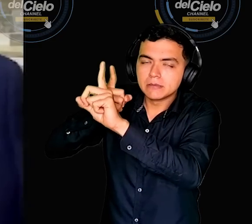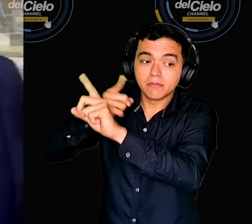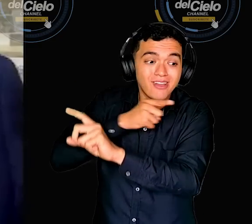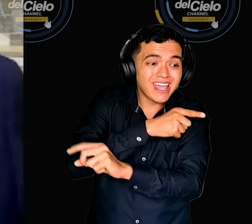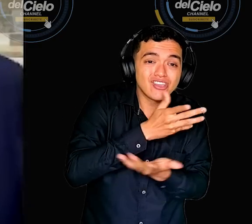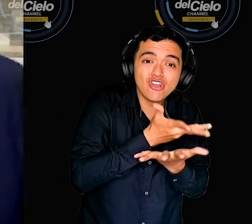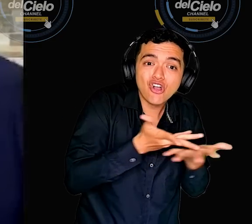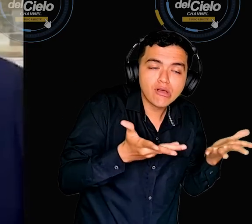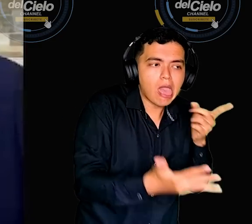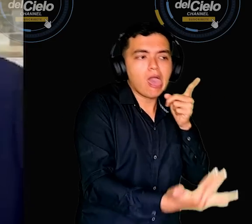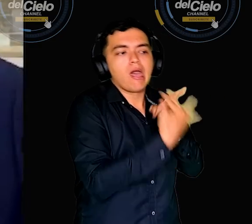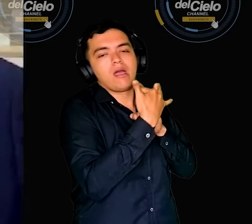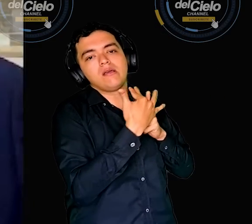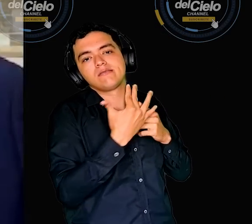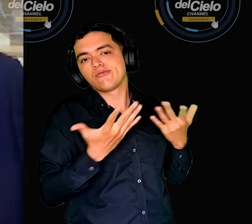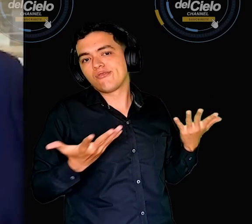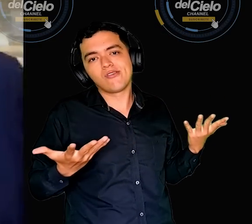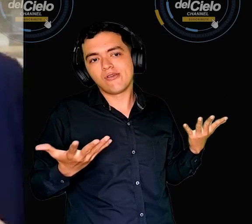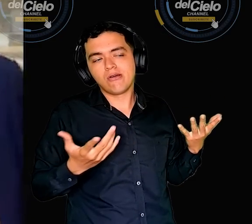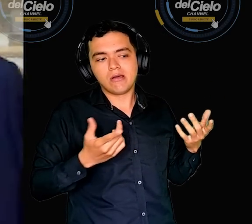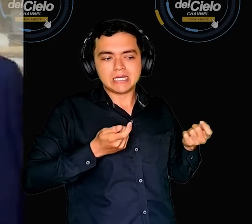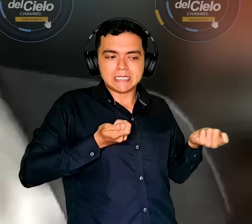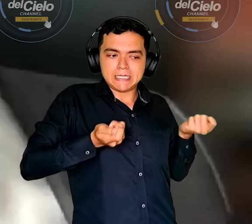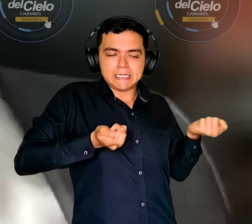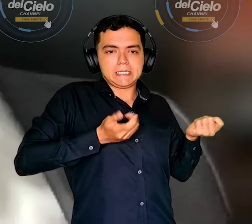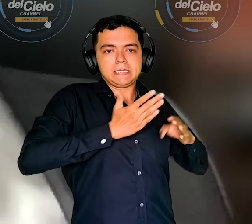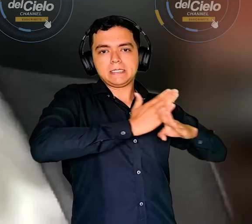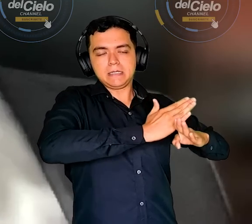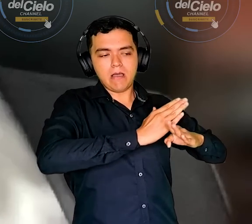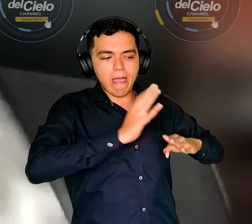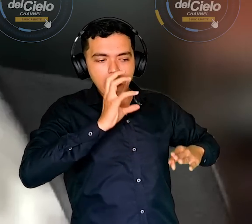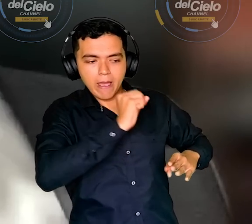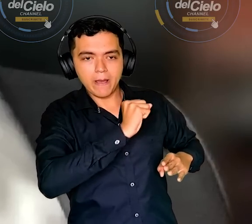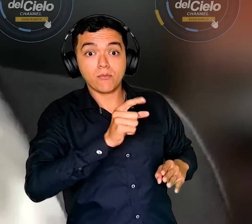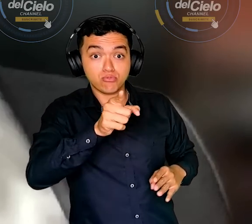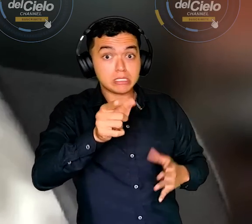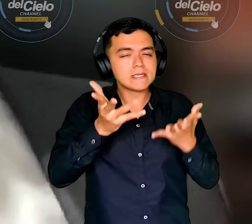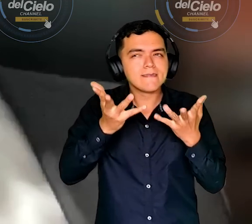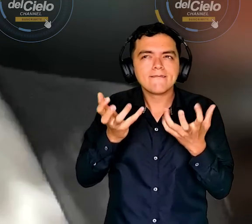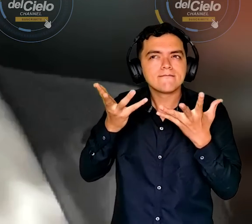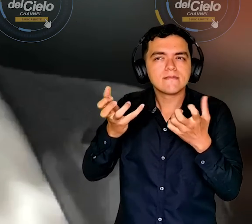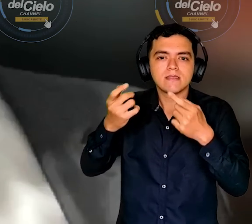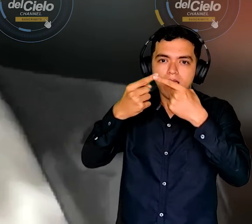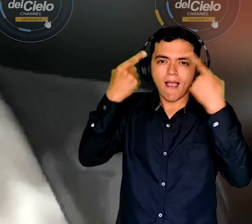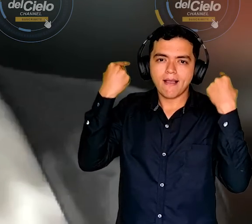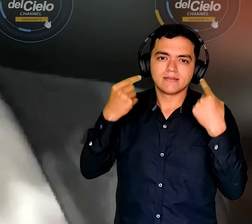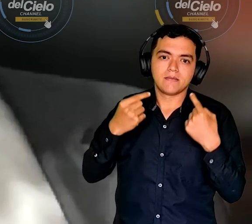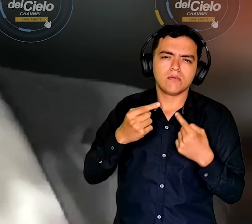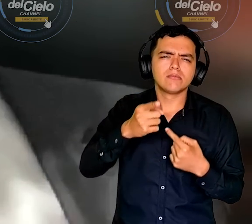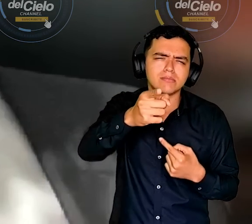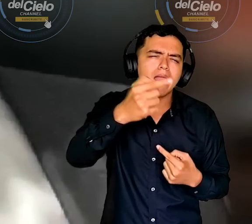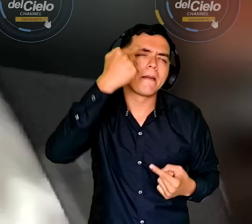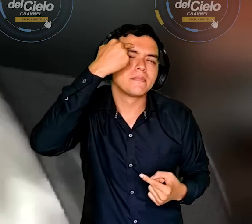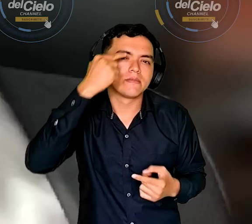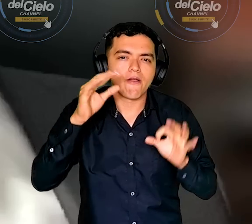verdad notable, necesita el elemento de paz, tener un